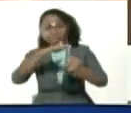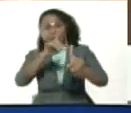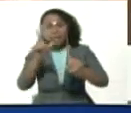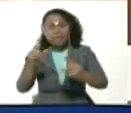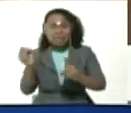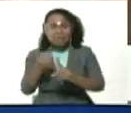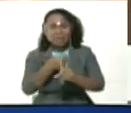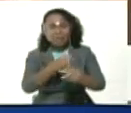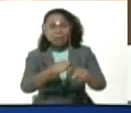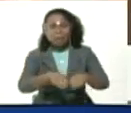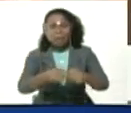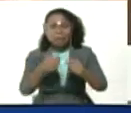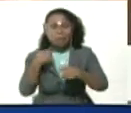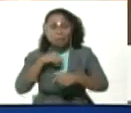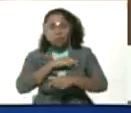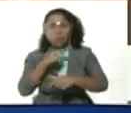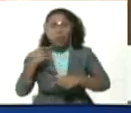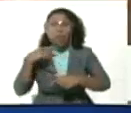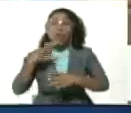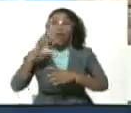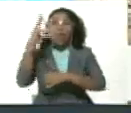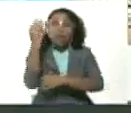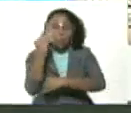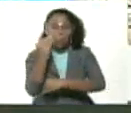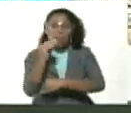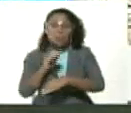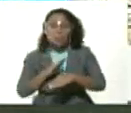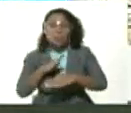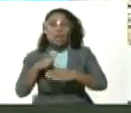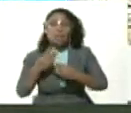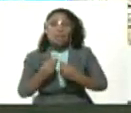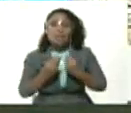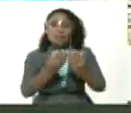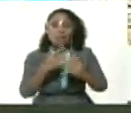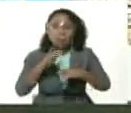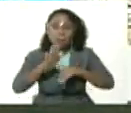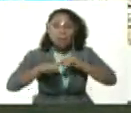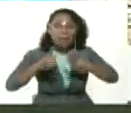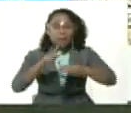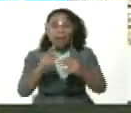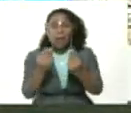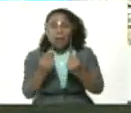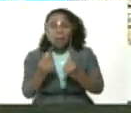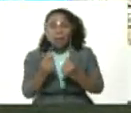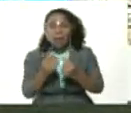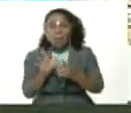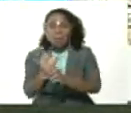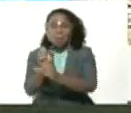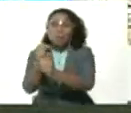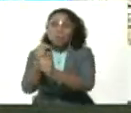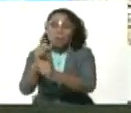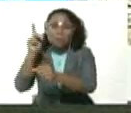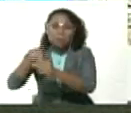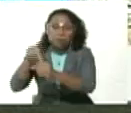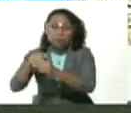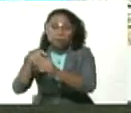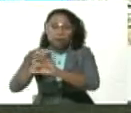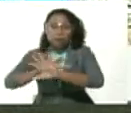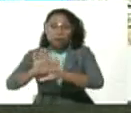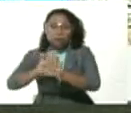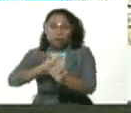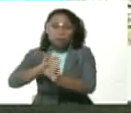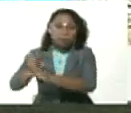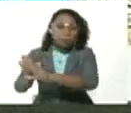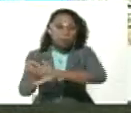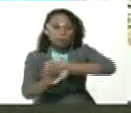tortura hemos logrado dar el paso de una economía dependiente petrolera a una economía